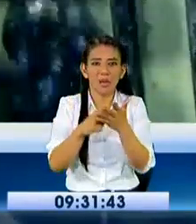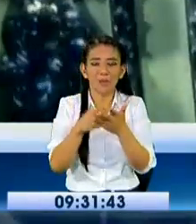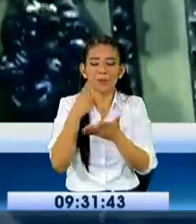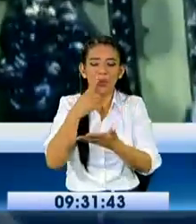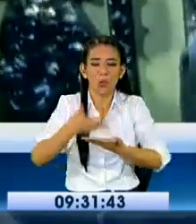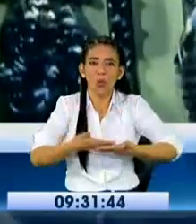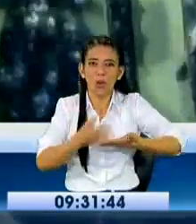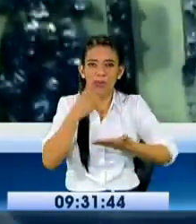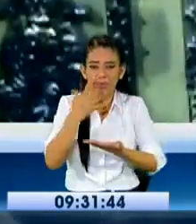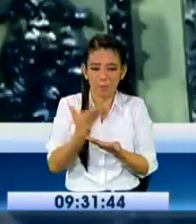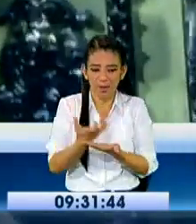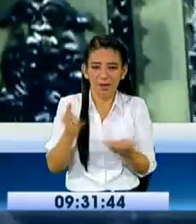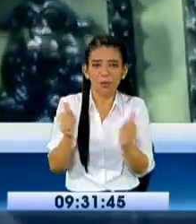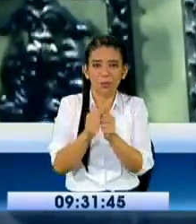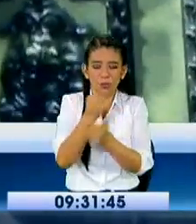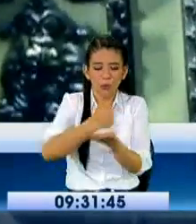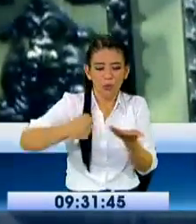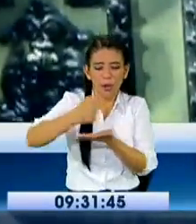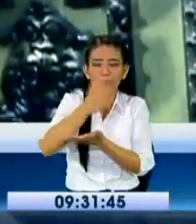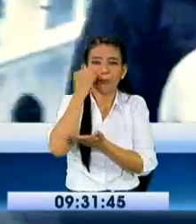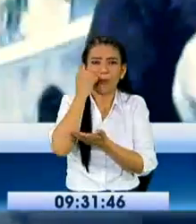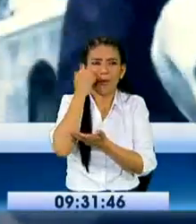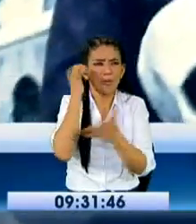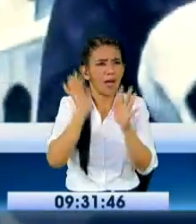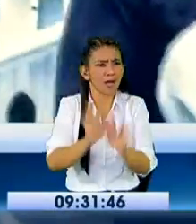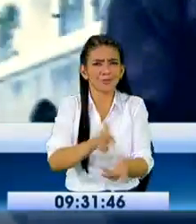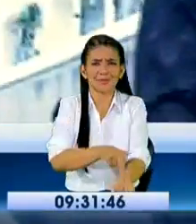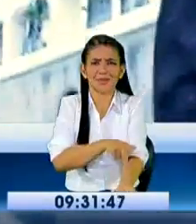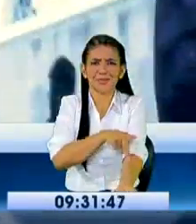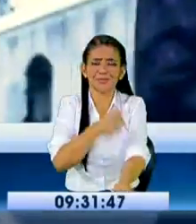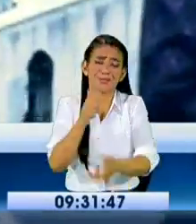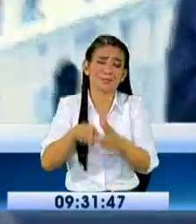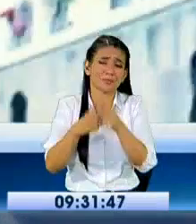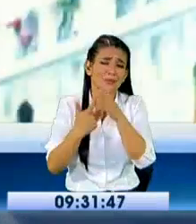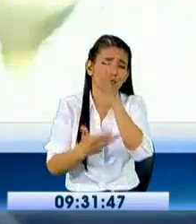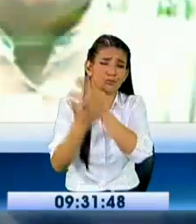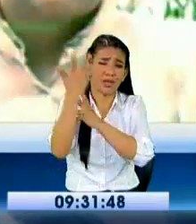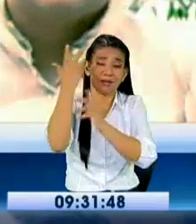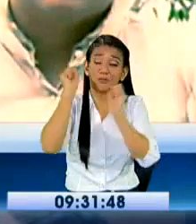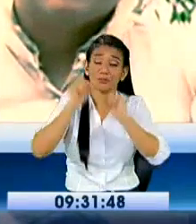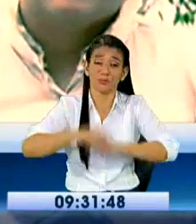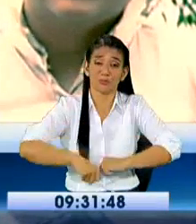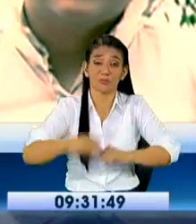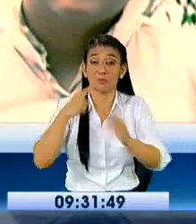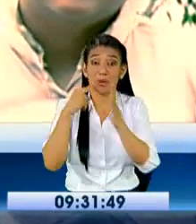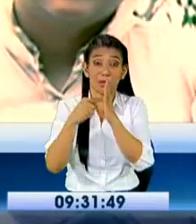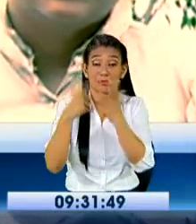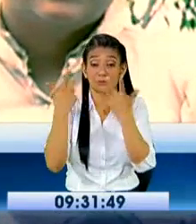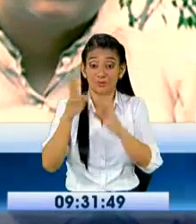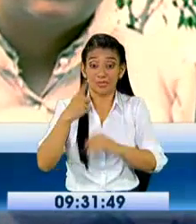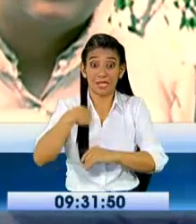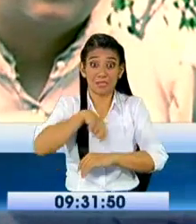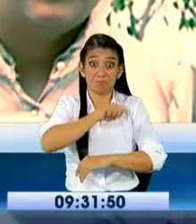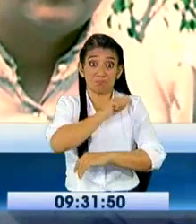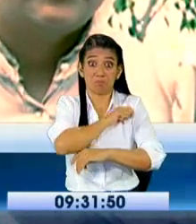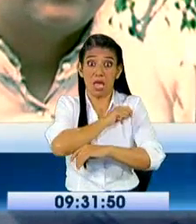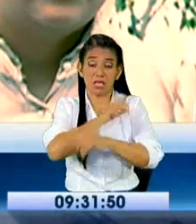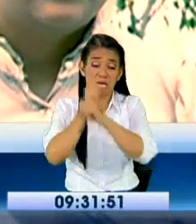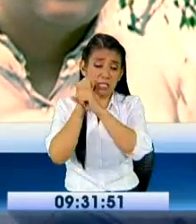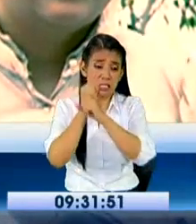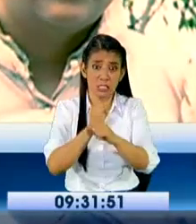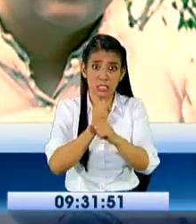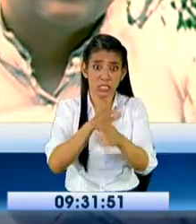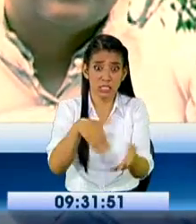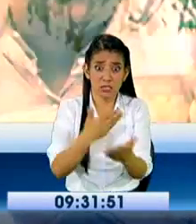pan acompañada de la colada morada, una tradición que nació en la época de la colonia. Cuando llegan los españoles, esto un poco les